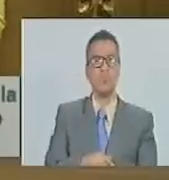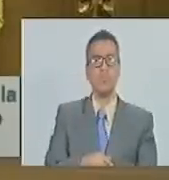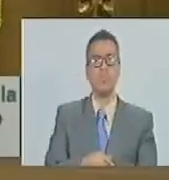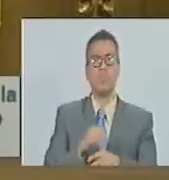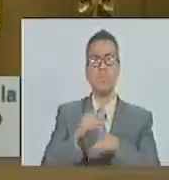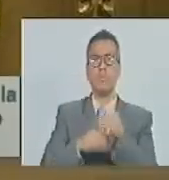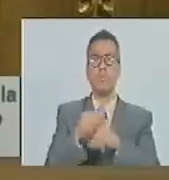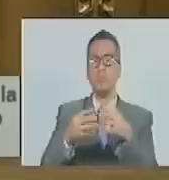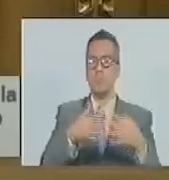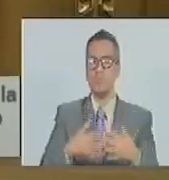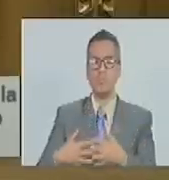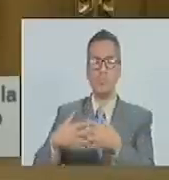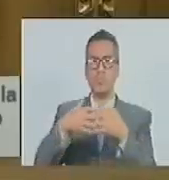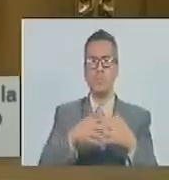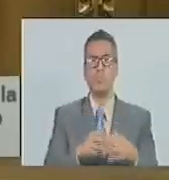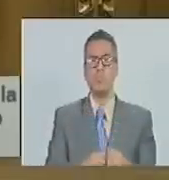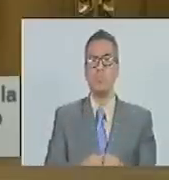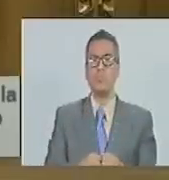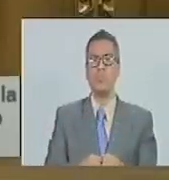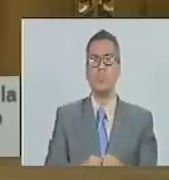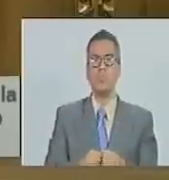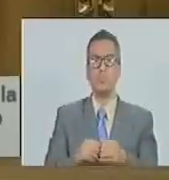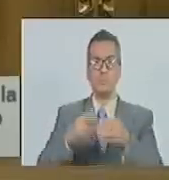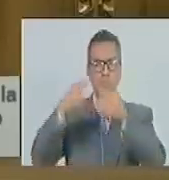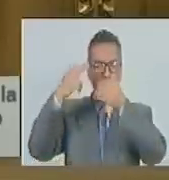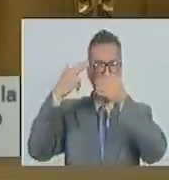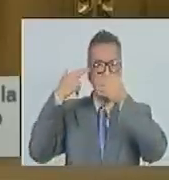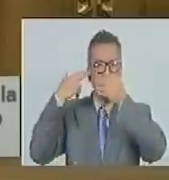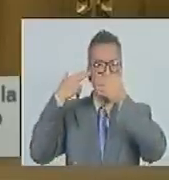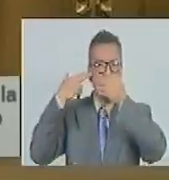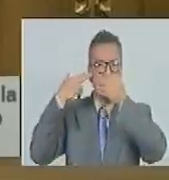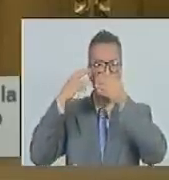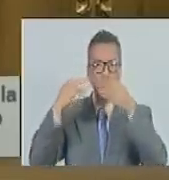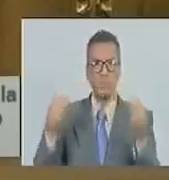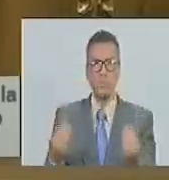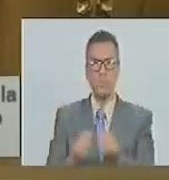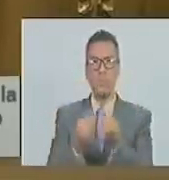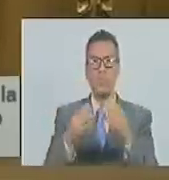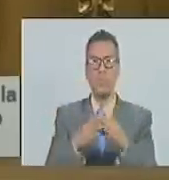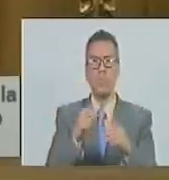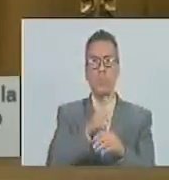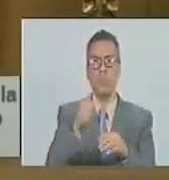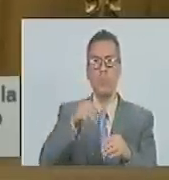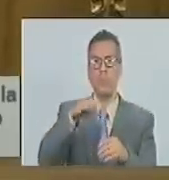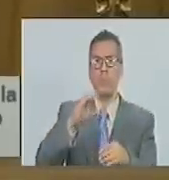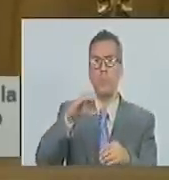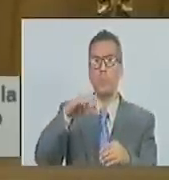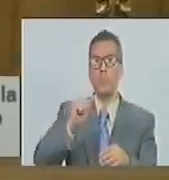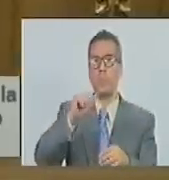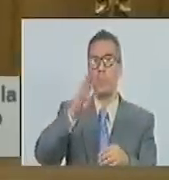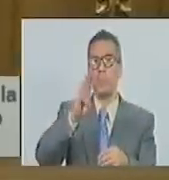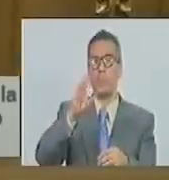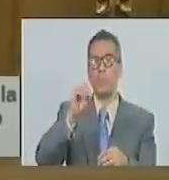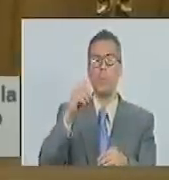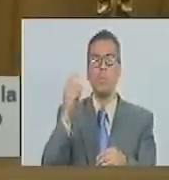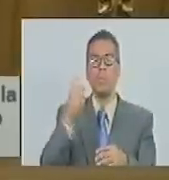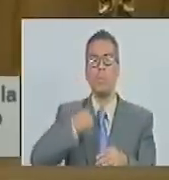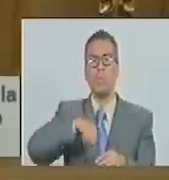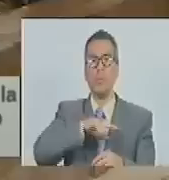cuando Estados Unidos secuestra con la complicidad de Cabo Verde a nuestro